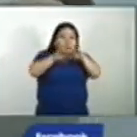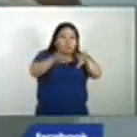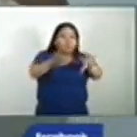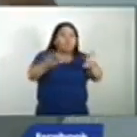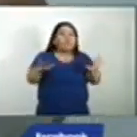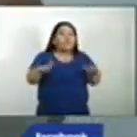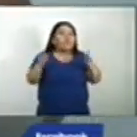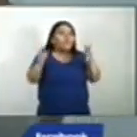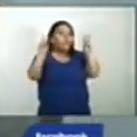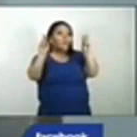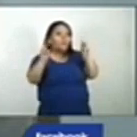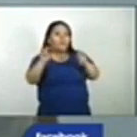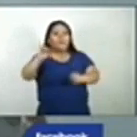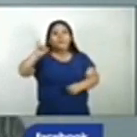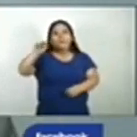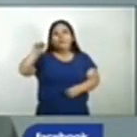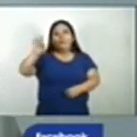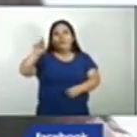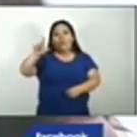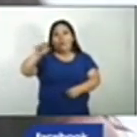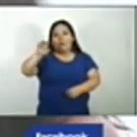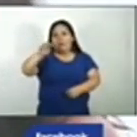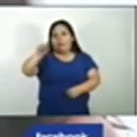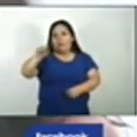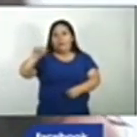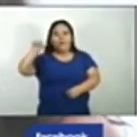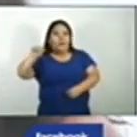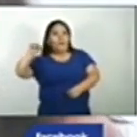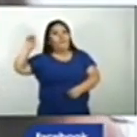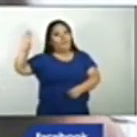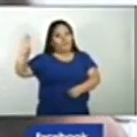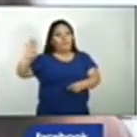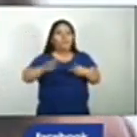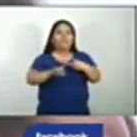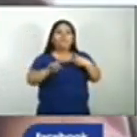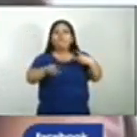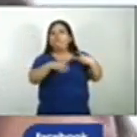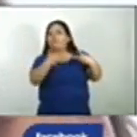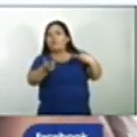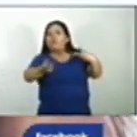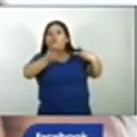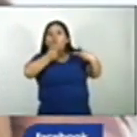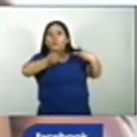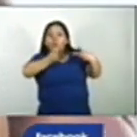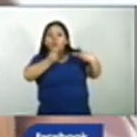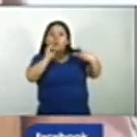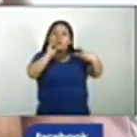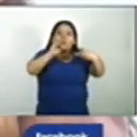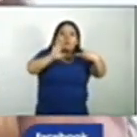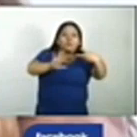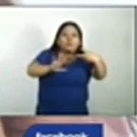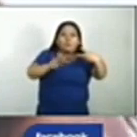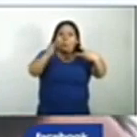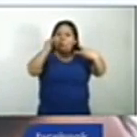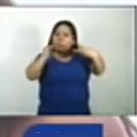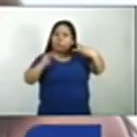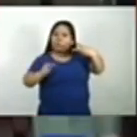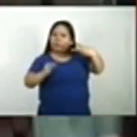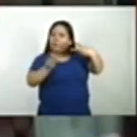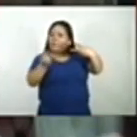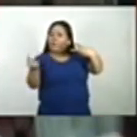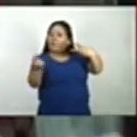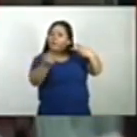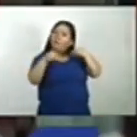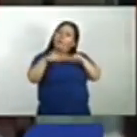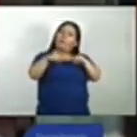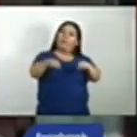pacientes pertenece a la influenza A y B. Por otra parte, los datos también muestran una disminución en la tasa de muertes